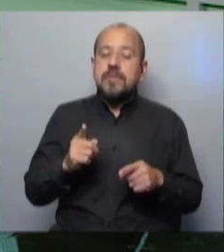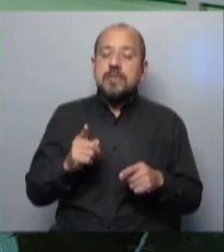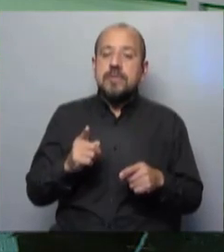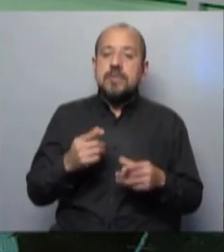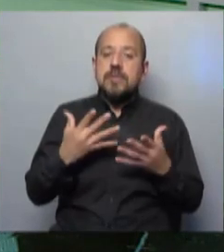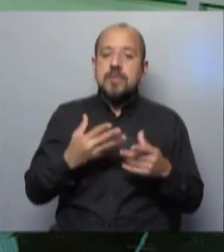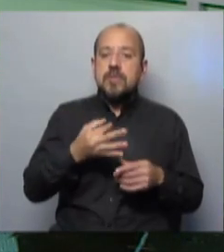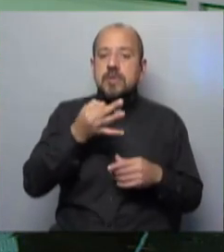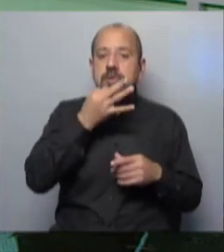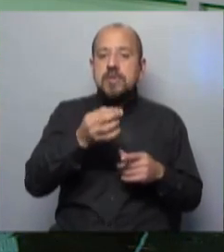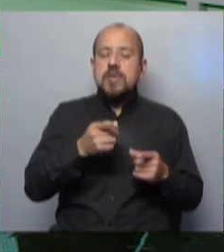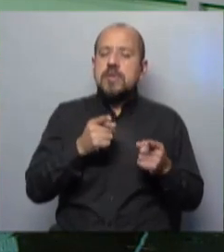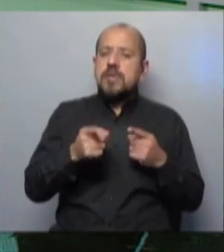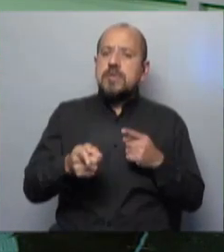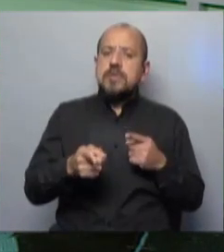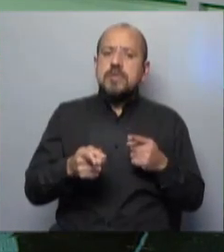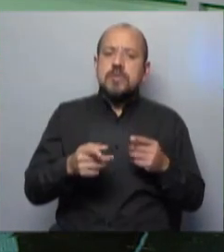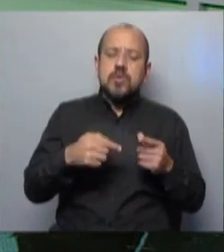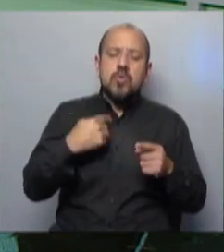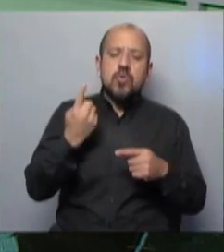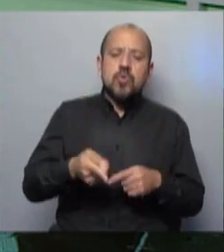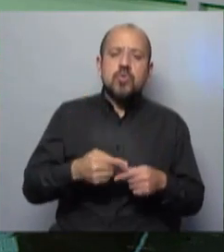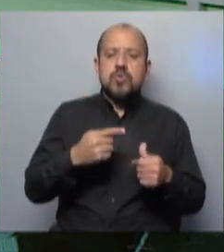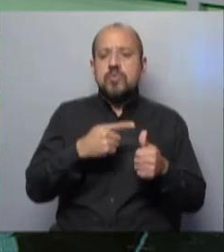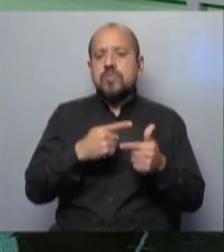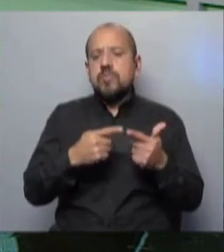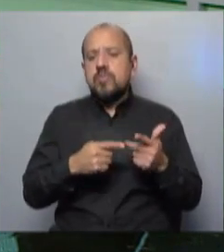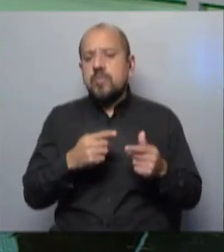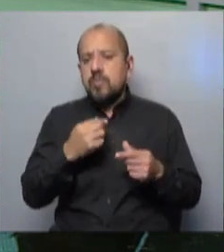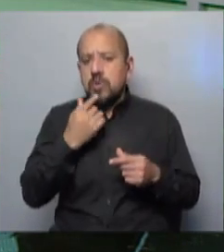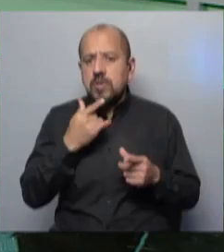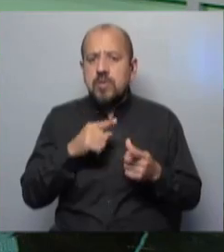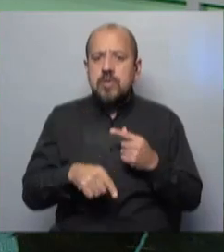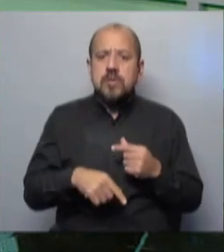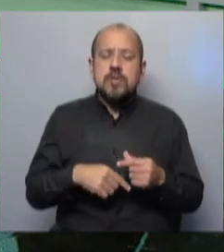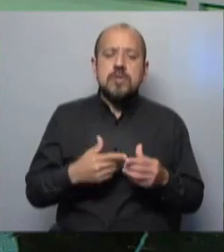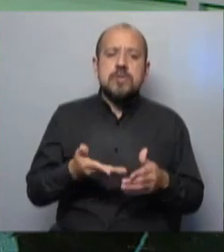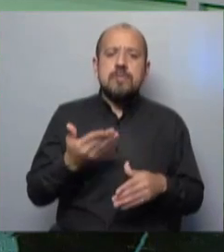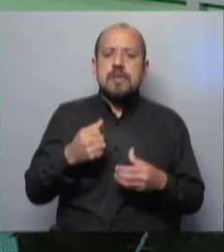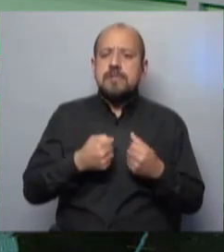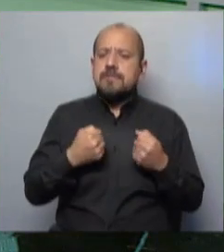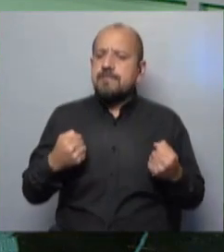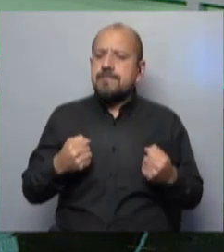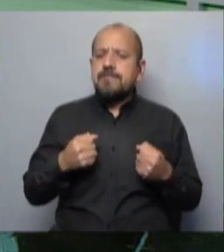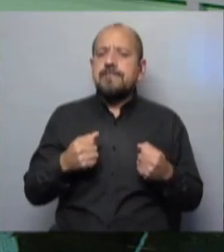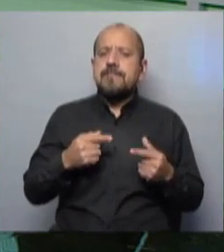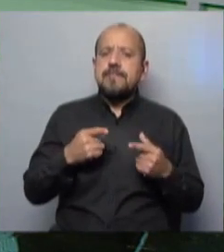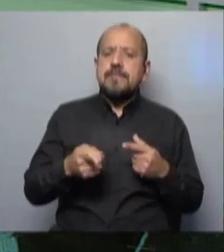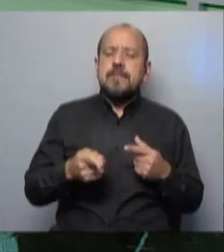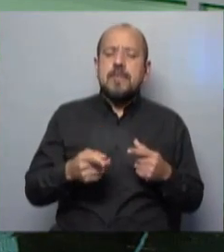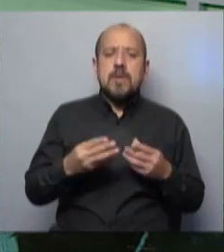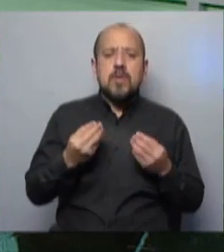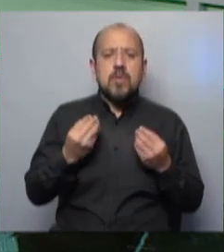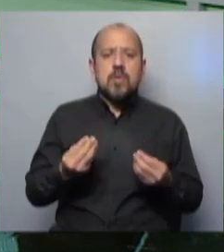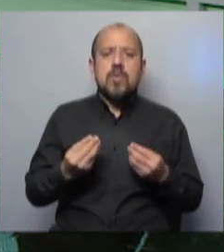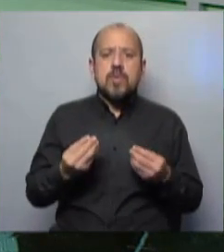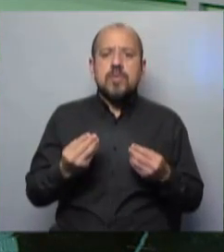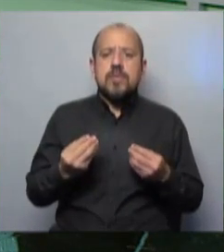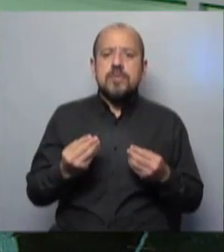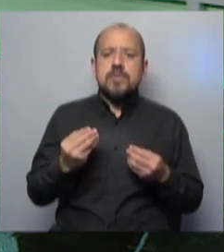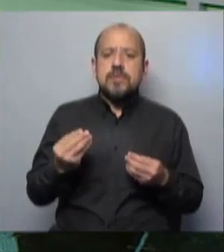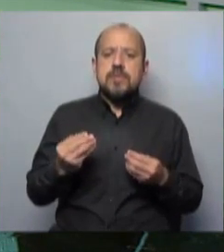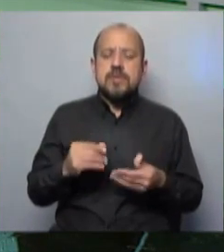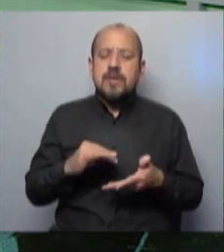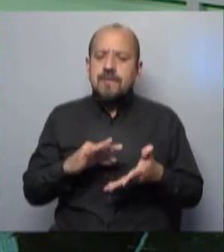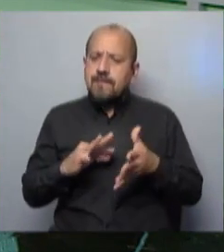finalizar este informe sin hablar de otras cuestiones unas cuestiones más profundas y discusión más profunda que tiene que ver con cómo estoy este tipo de